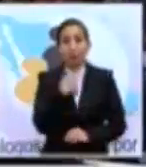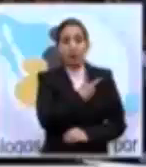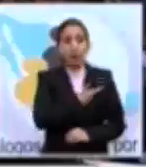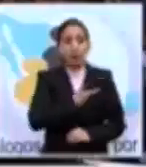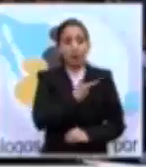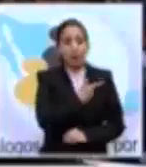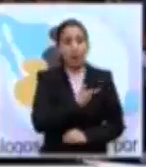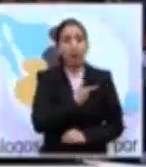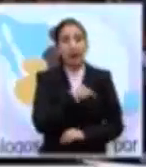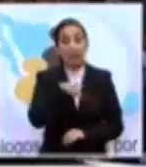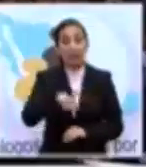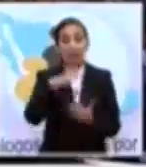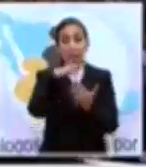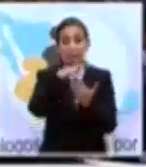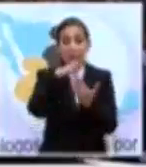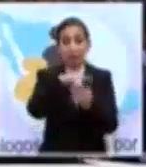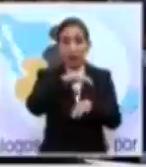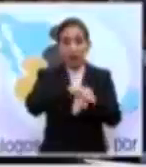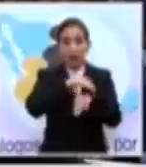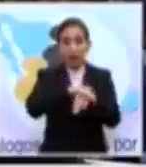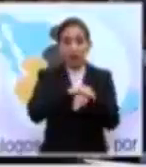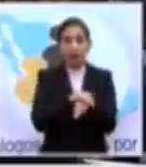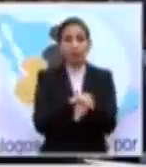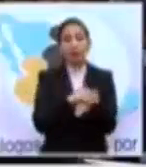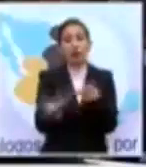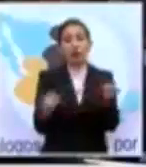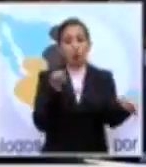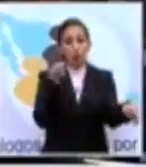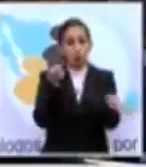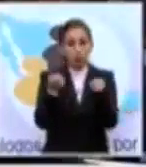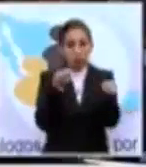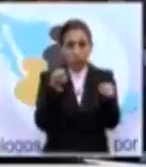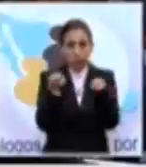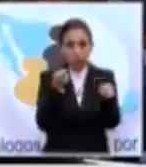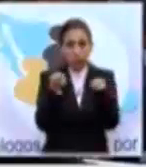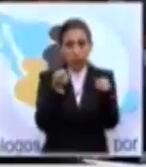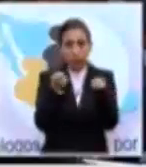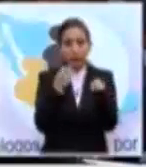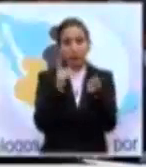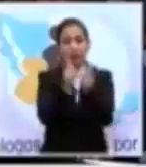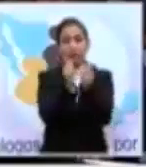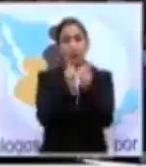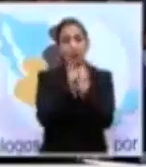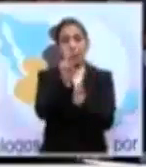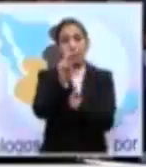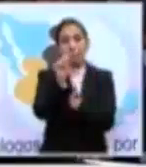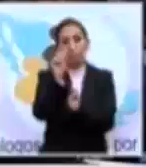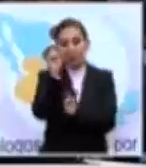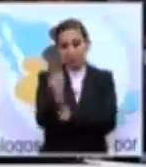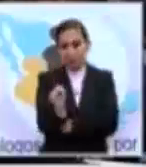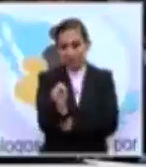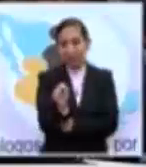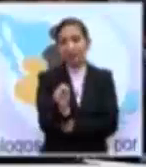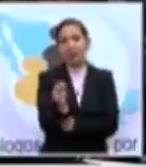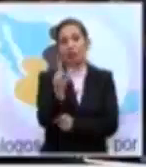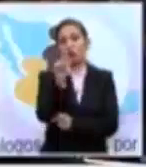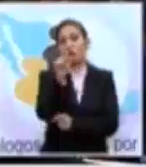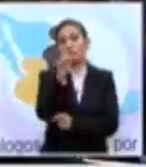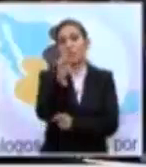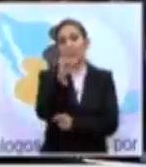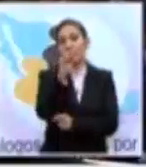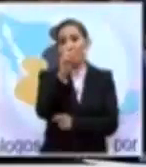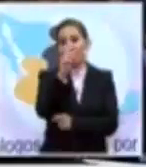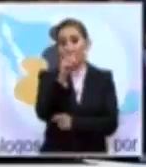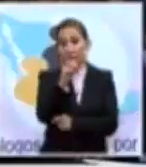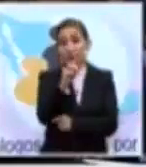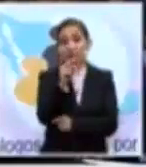esta mesa con mi amigo, el coordinador del Partido Acción Nacional, Jorge Luis Preciado, con